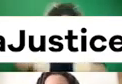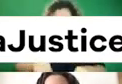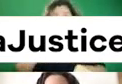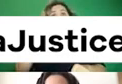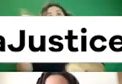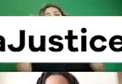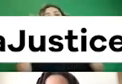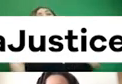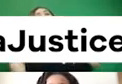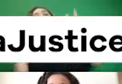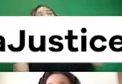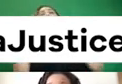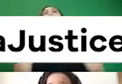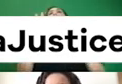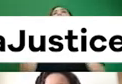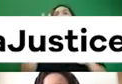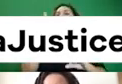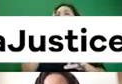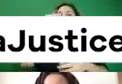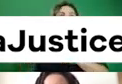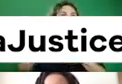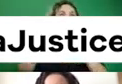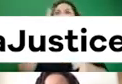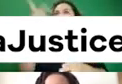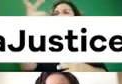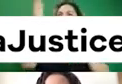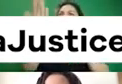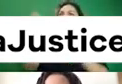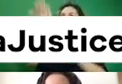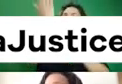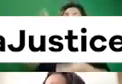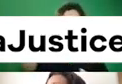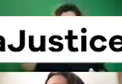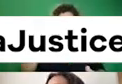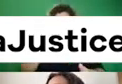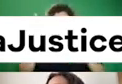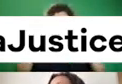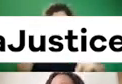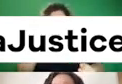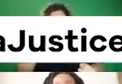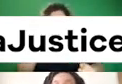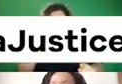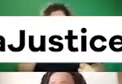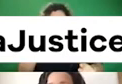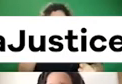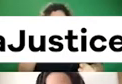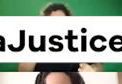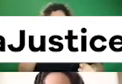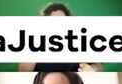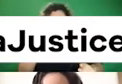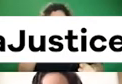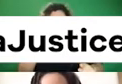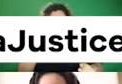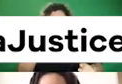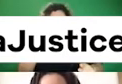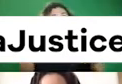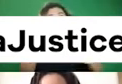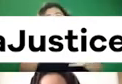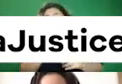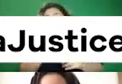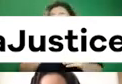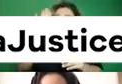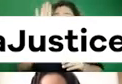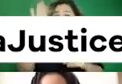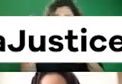compartir en el chat si entonces libres de hacerlo en el chat para que otras personas puedan ver quién está aquí en el espacio alguien tiene